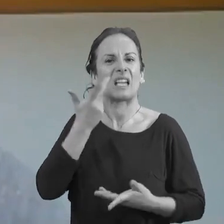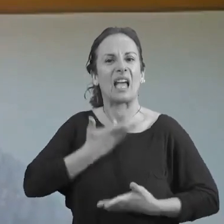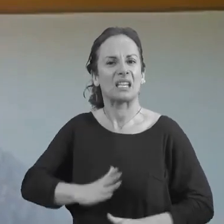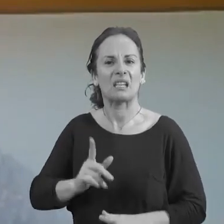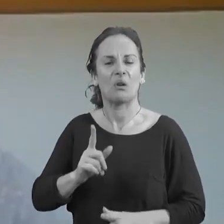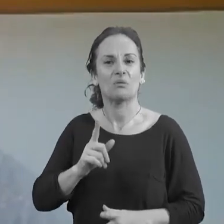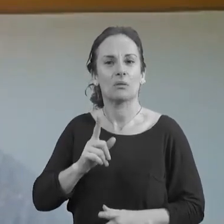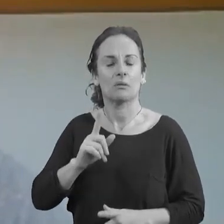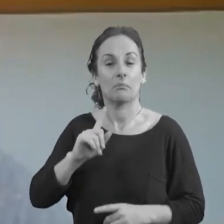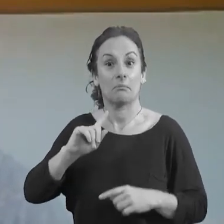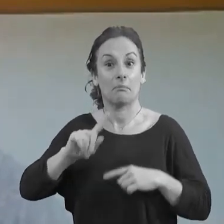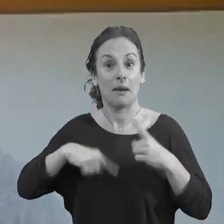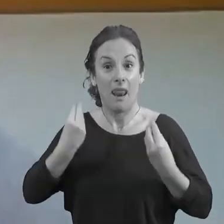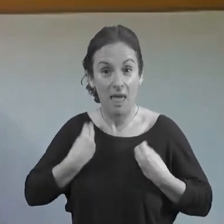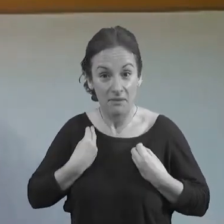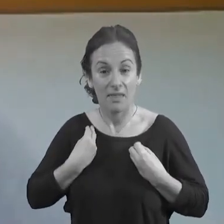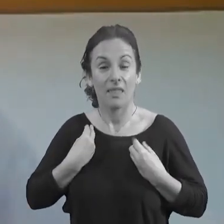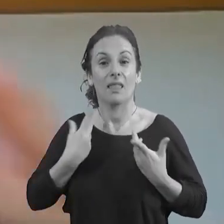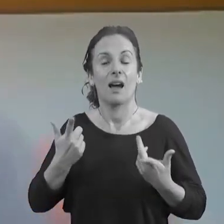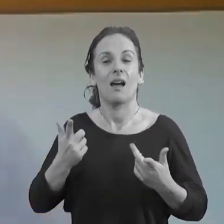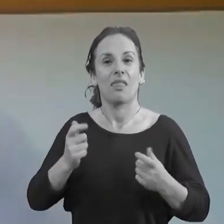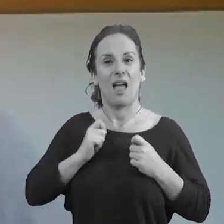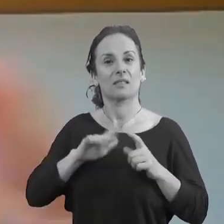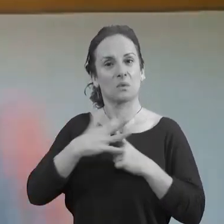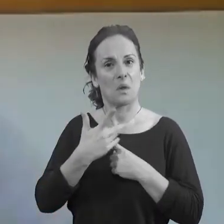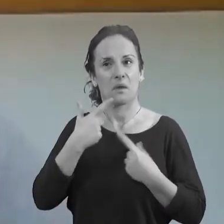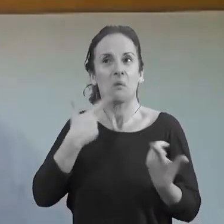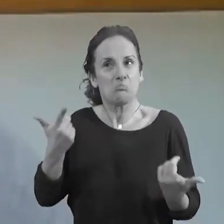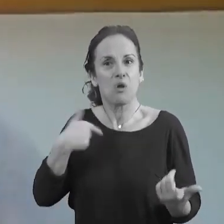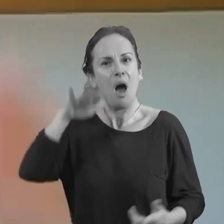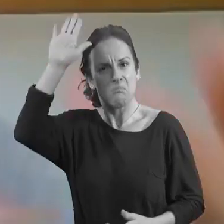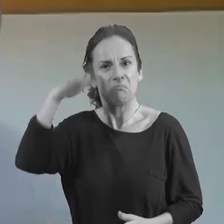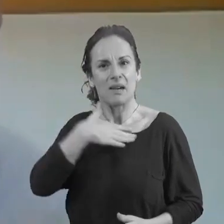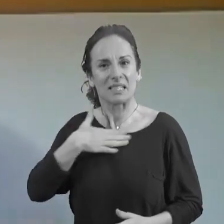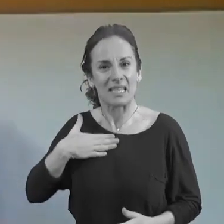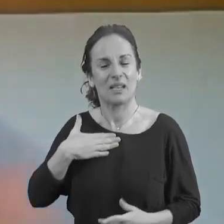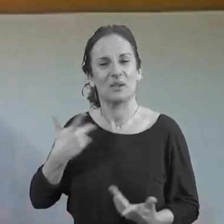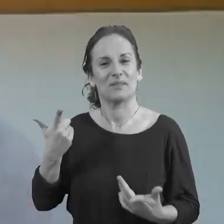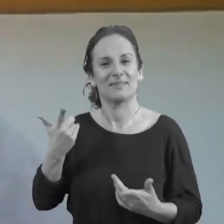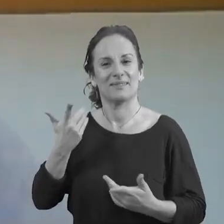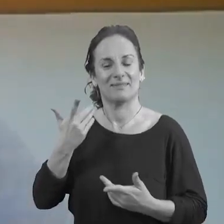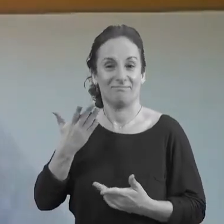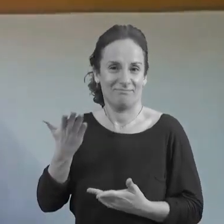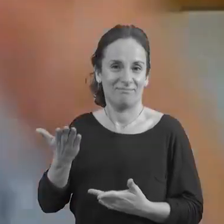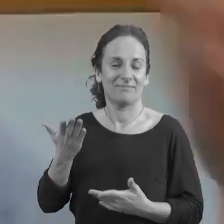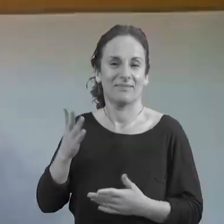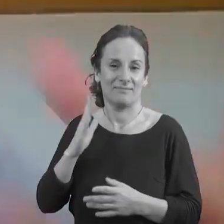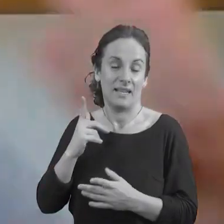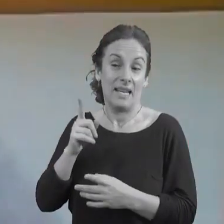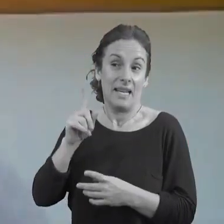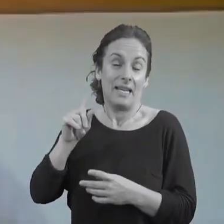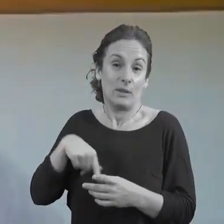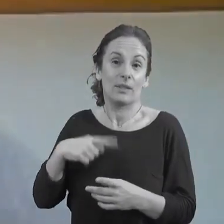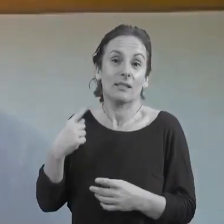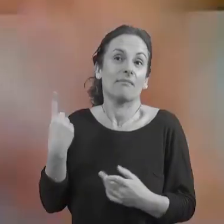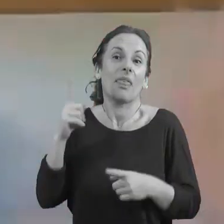privilegio diferentes, y mi privilegio familiar, de amistad, de entorno profesional, de espacio